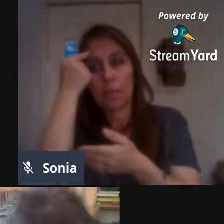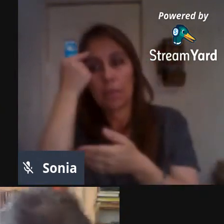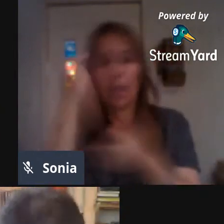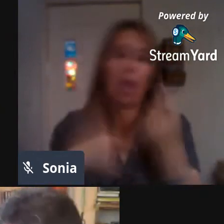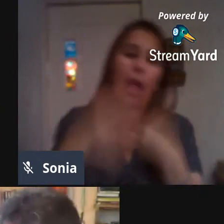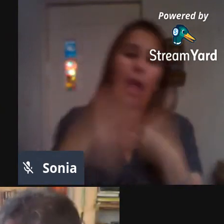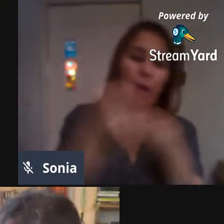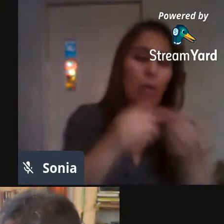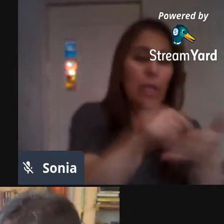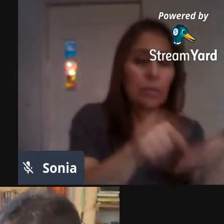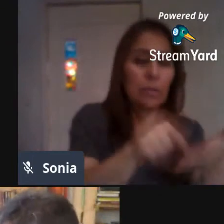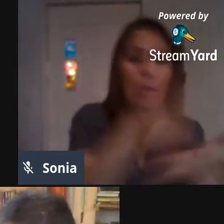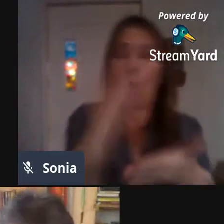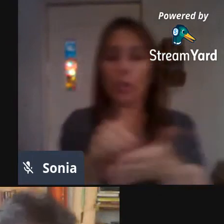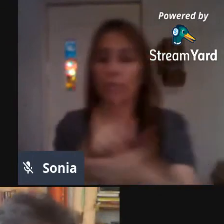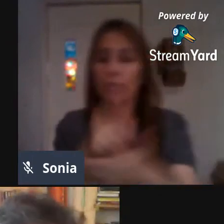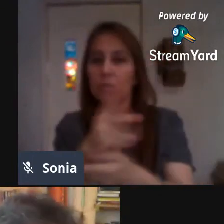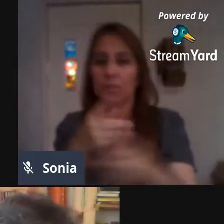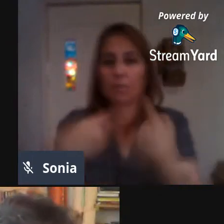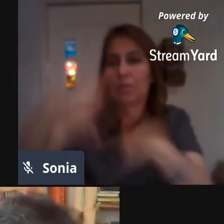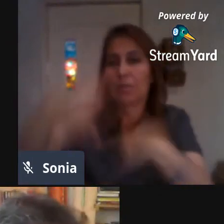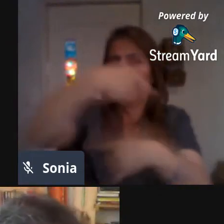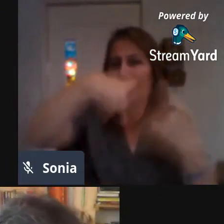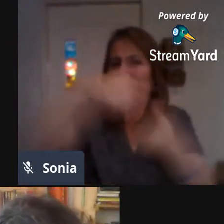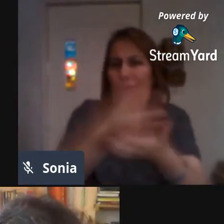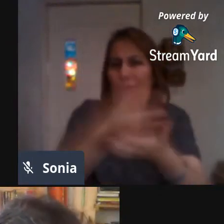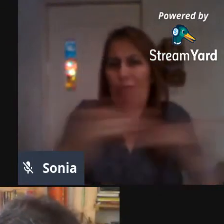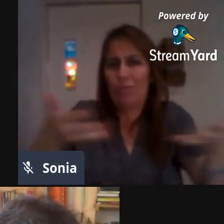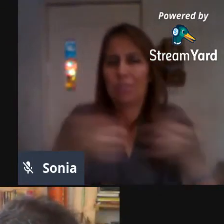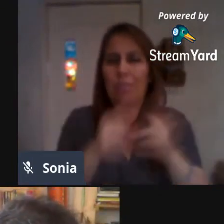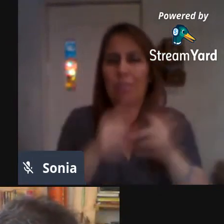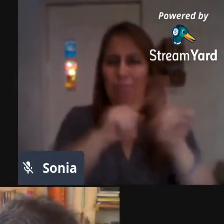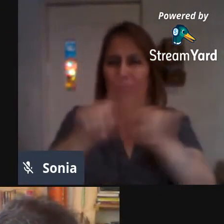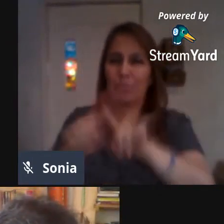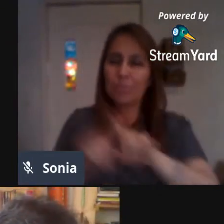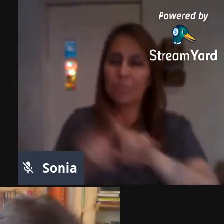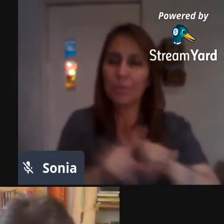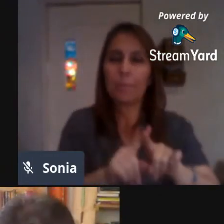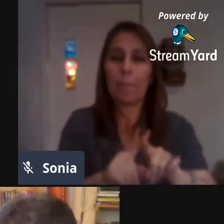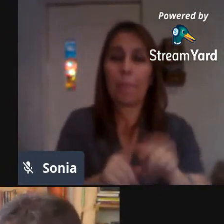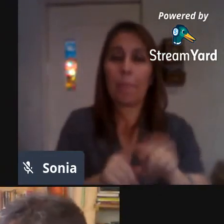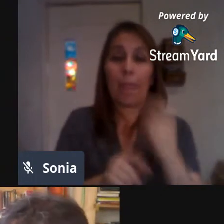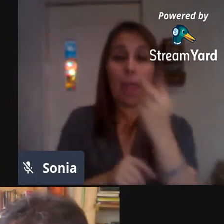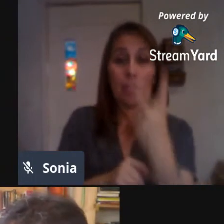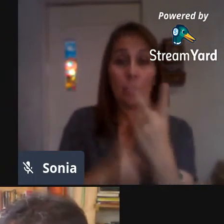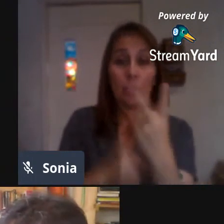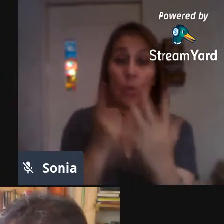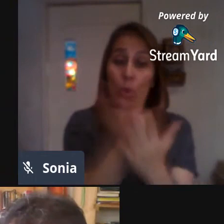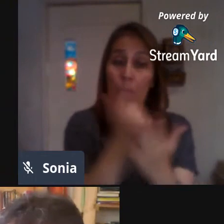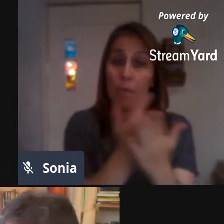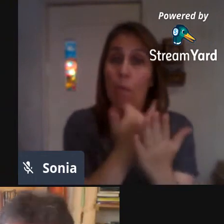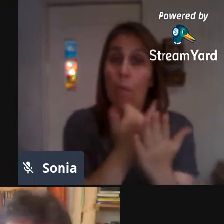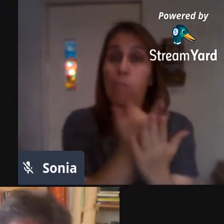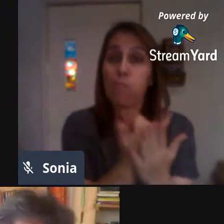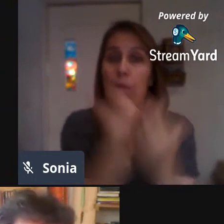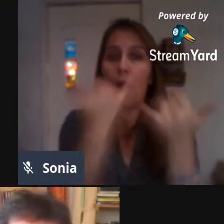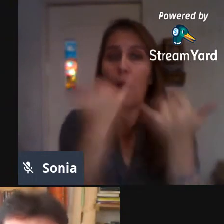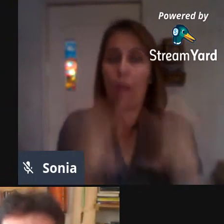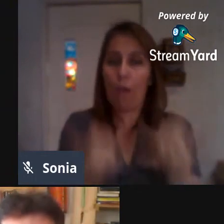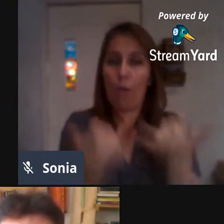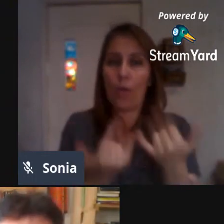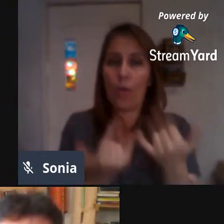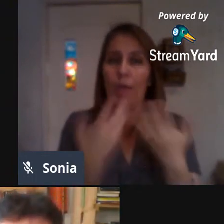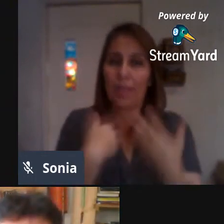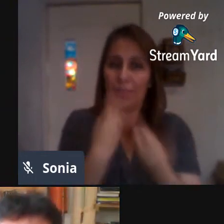y ahí dos libros favoritas que he estado siguiendo unos